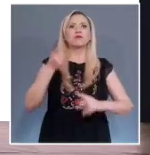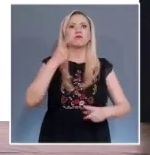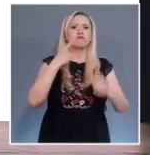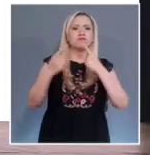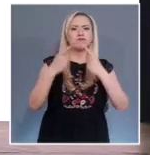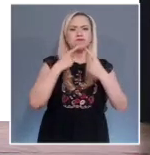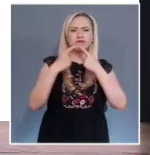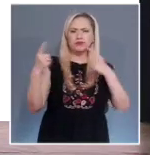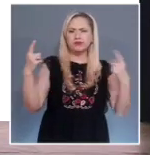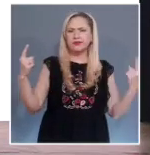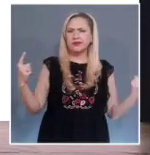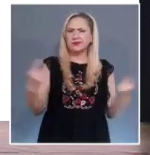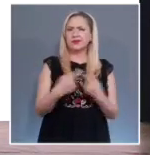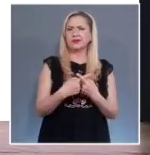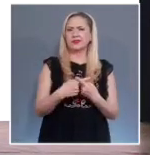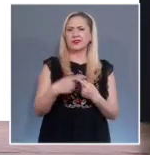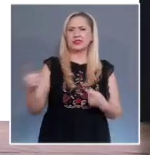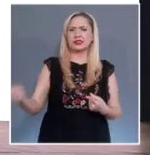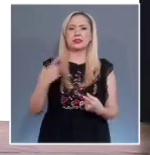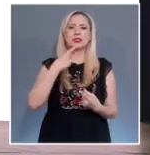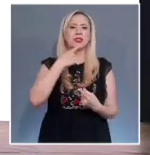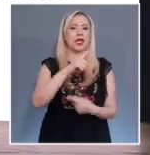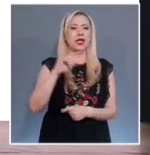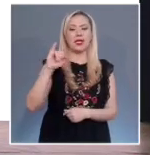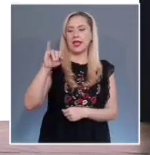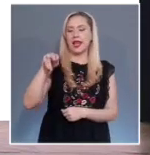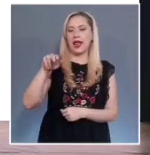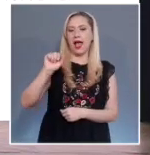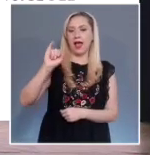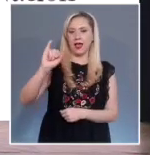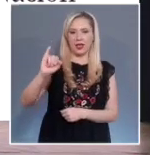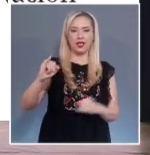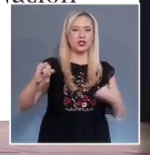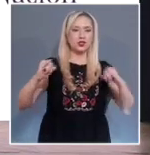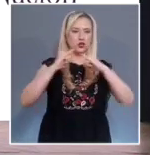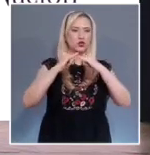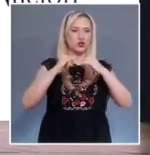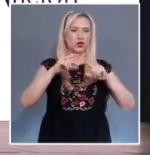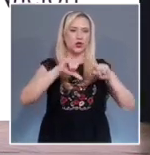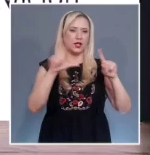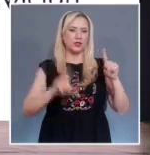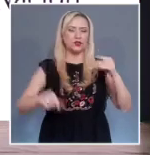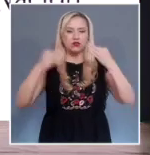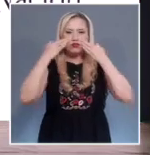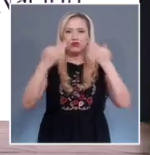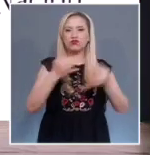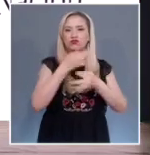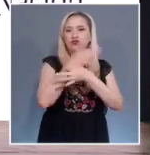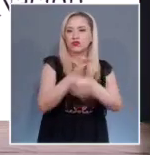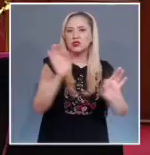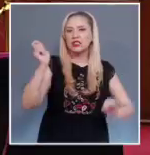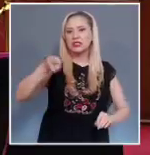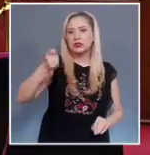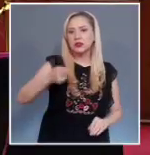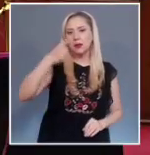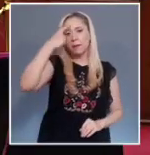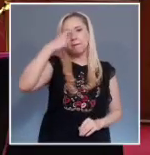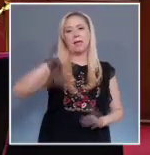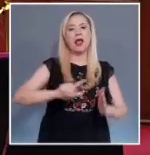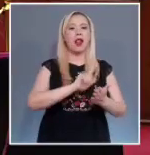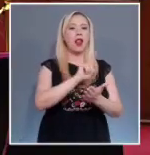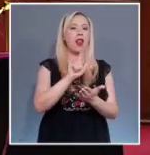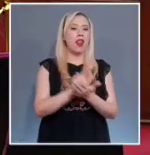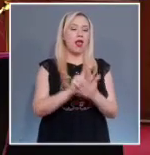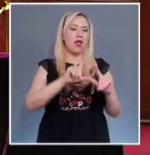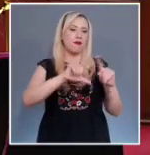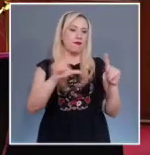el INAI, en la que pide invalidar un artículo de la Ley Federal de Transparencia. De los